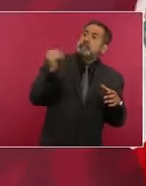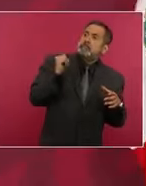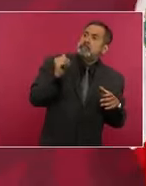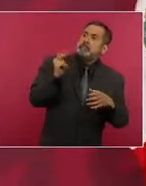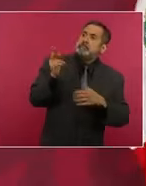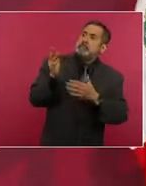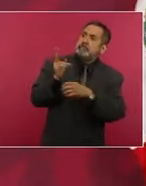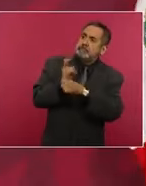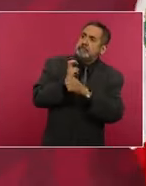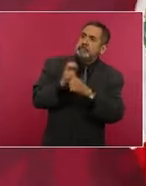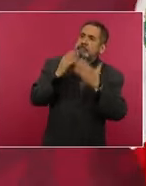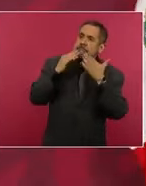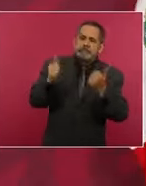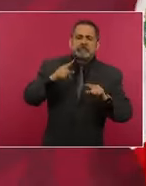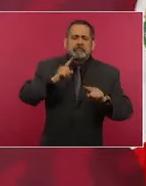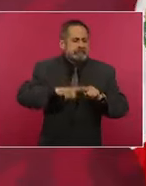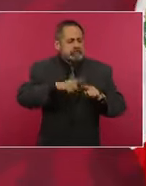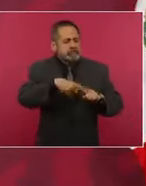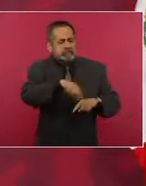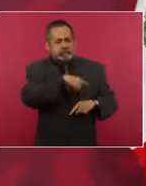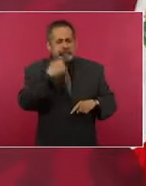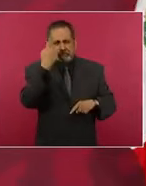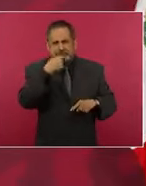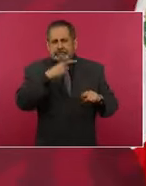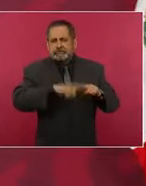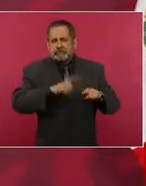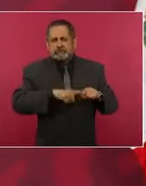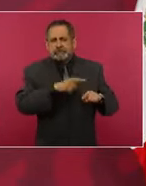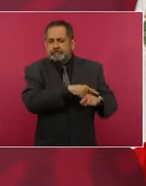y quiénes fueron